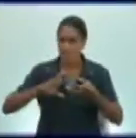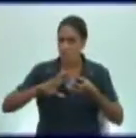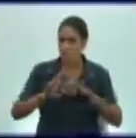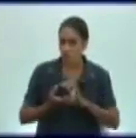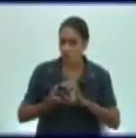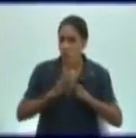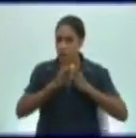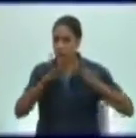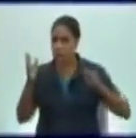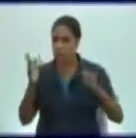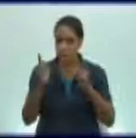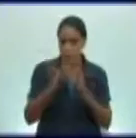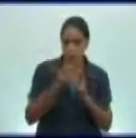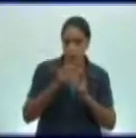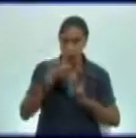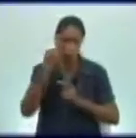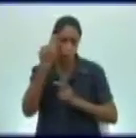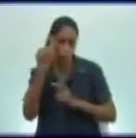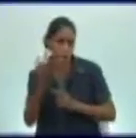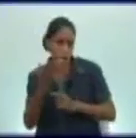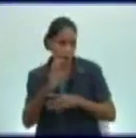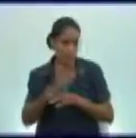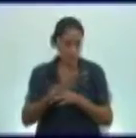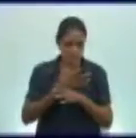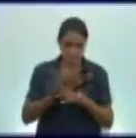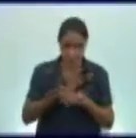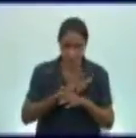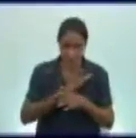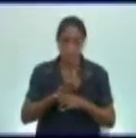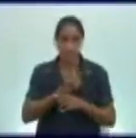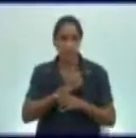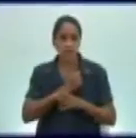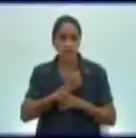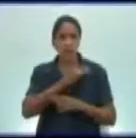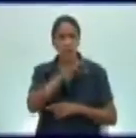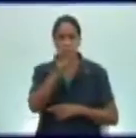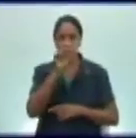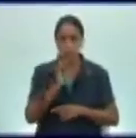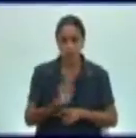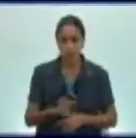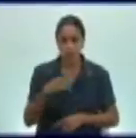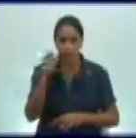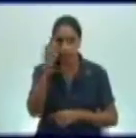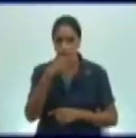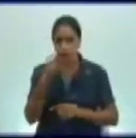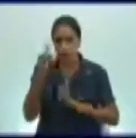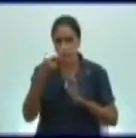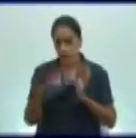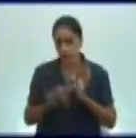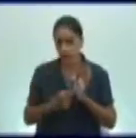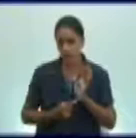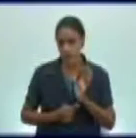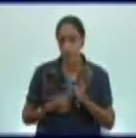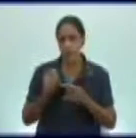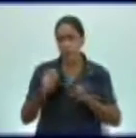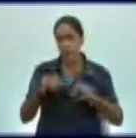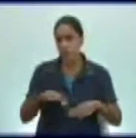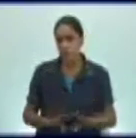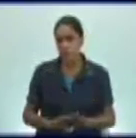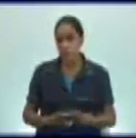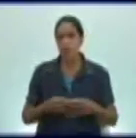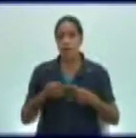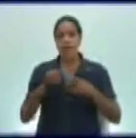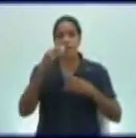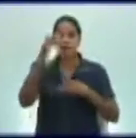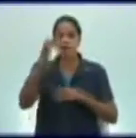tamaño, color, quería presentarle la siguiente pregunta. ¿Qué características comunes nos permiten